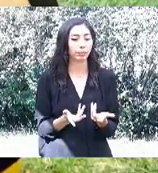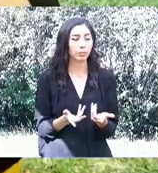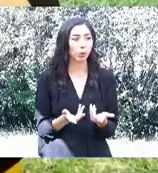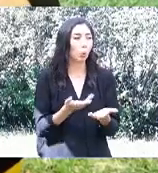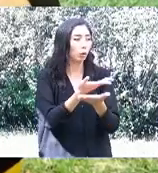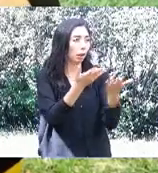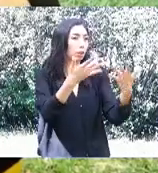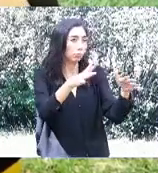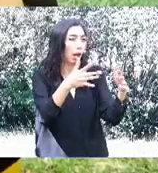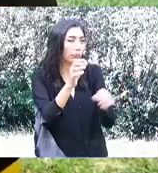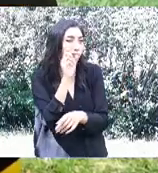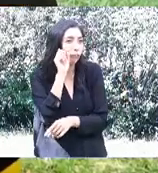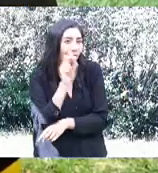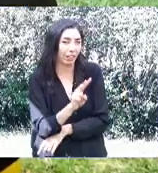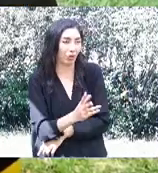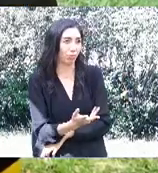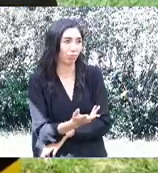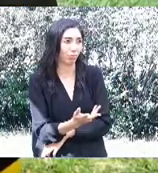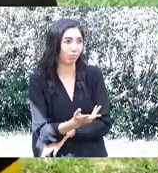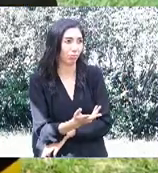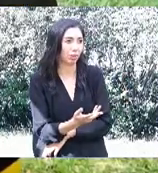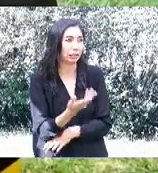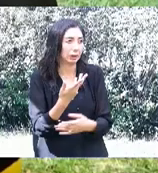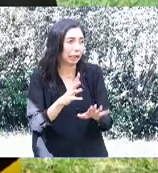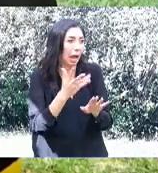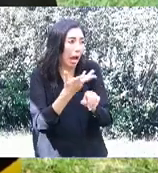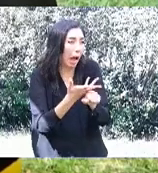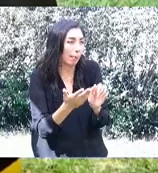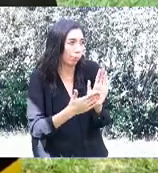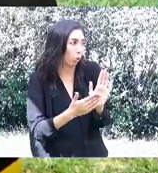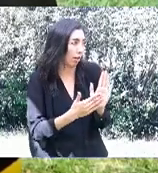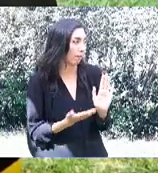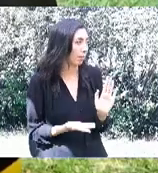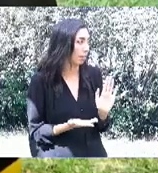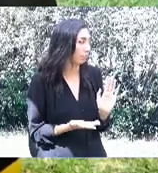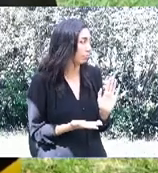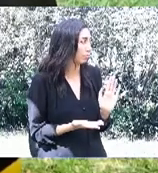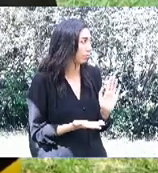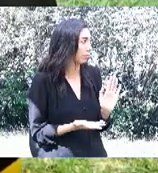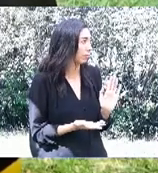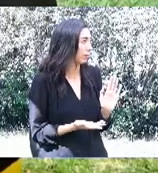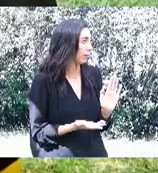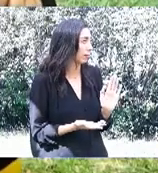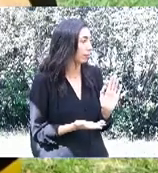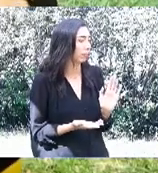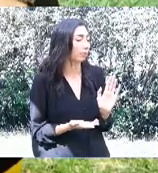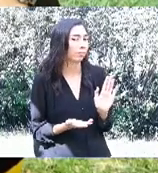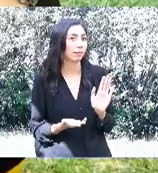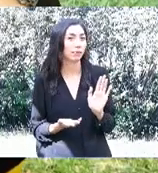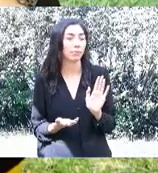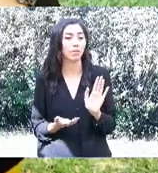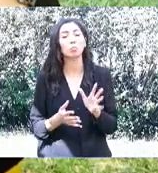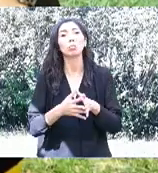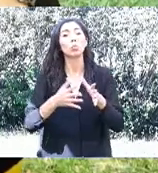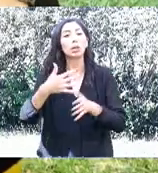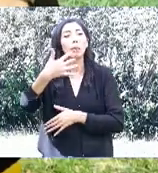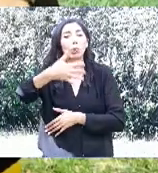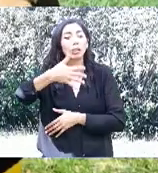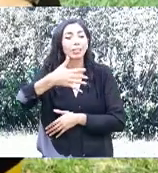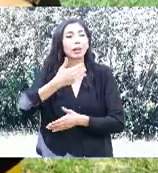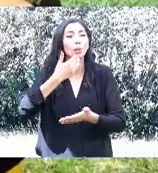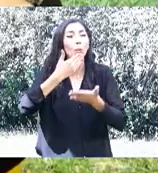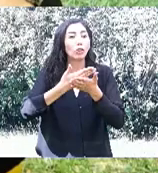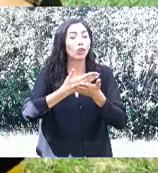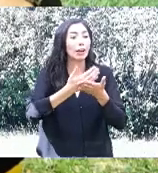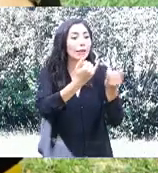ustedes ya han visto y que es lo que está aprobado no todo hay cosas que se dicen pero no todas son ciertas una de las cuestiones muy relevantes que la desinformación